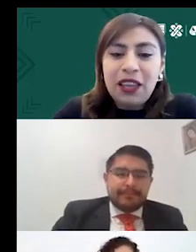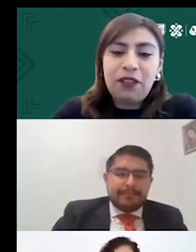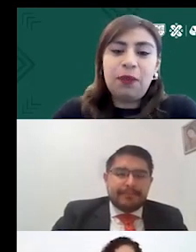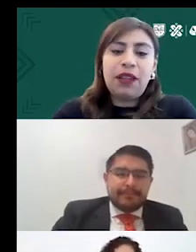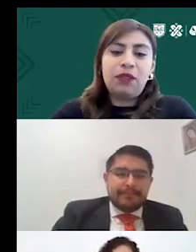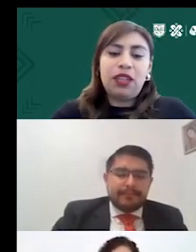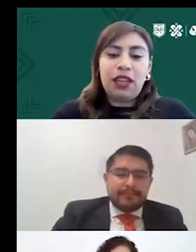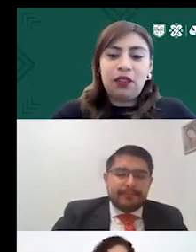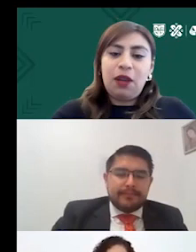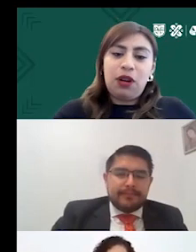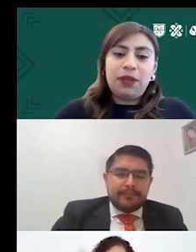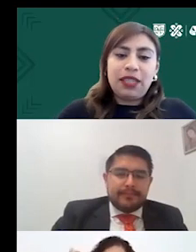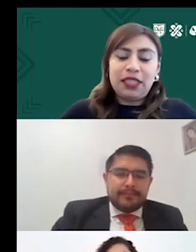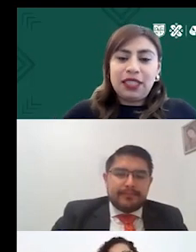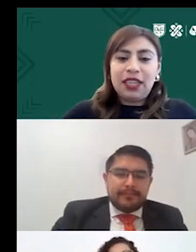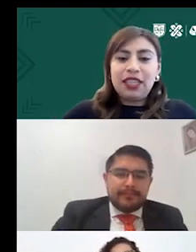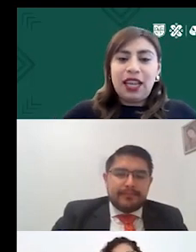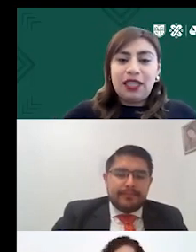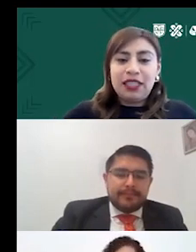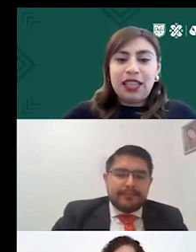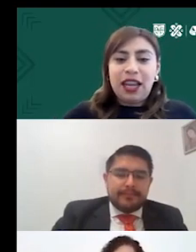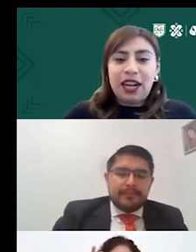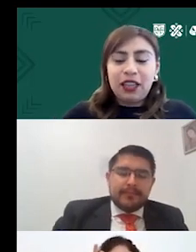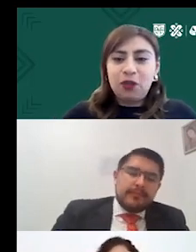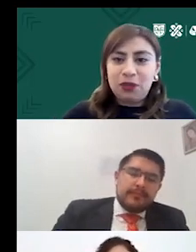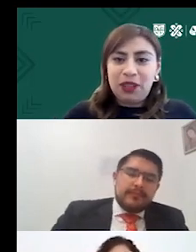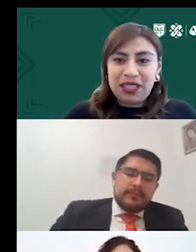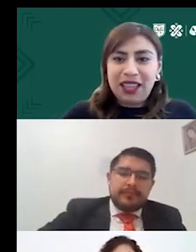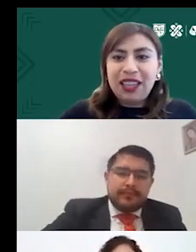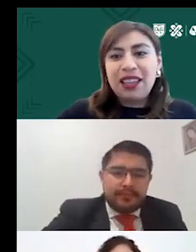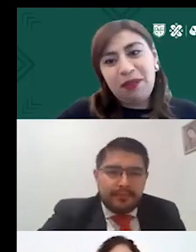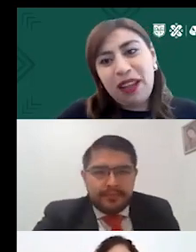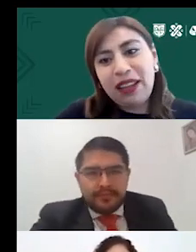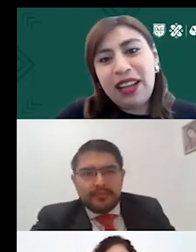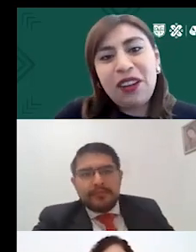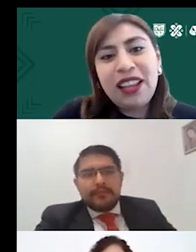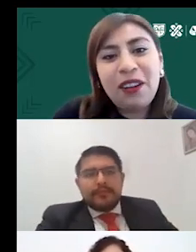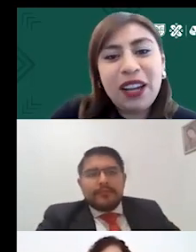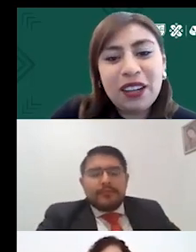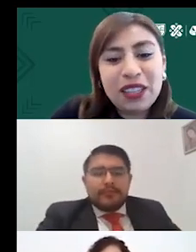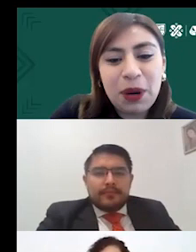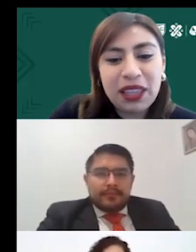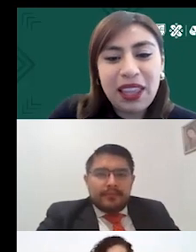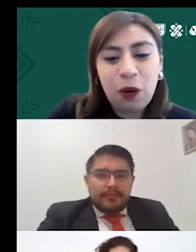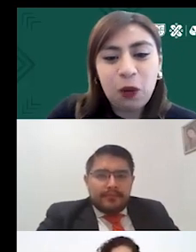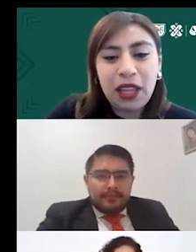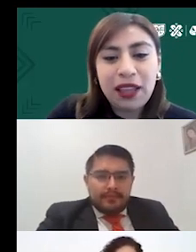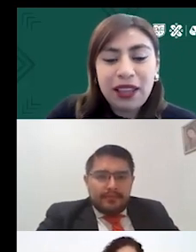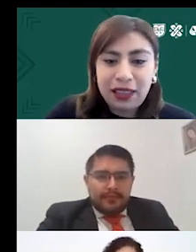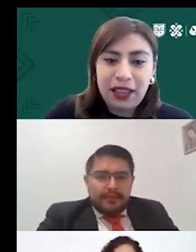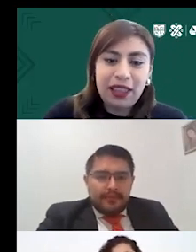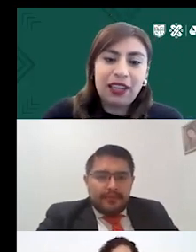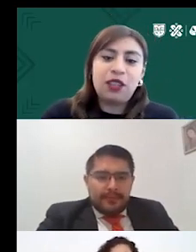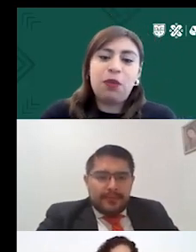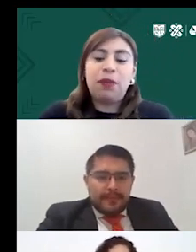Empleados, y firma nuestra directora de programas asistenciales, la licenciada Arlet Ruiz Mendoza. Carolina, Juan Carlos, de parte de la